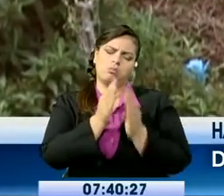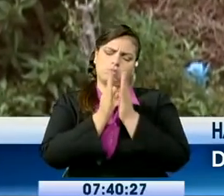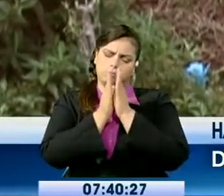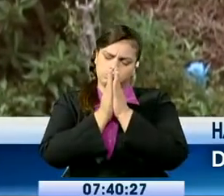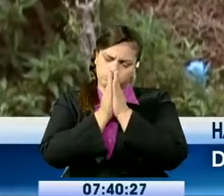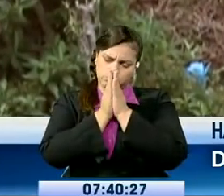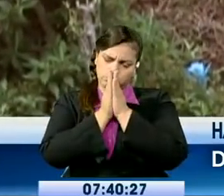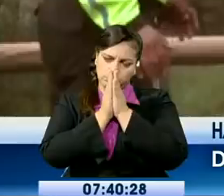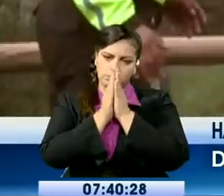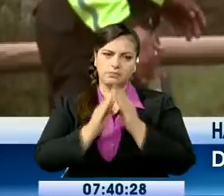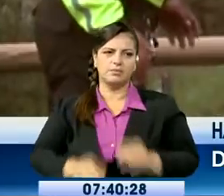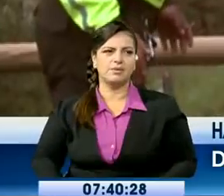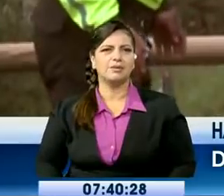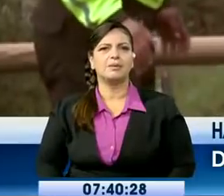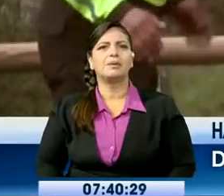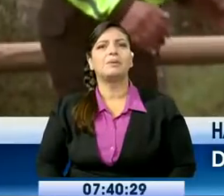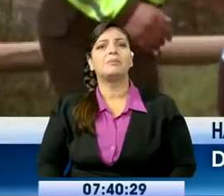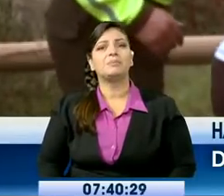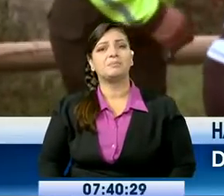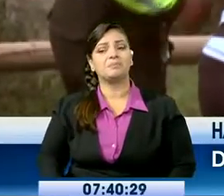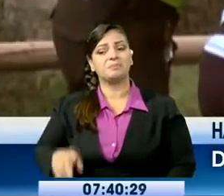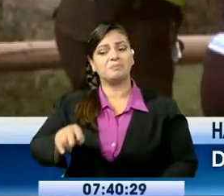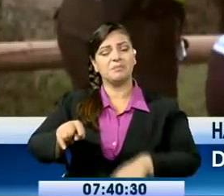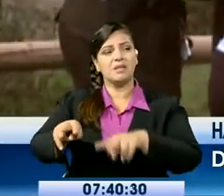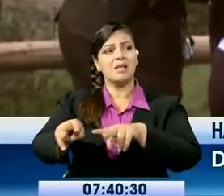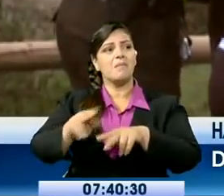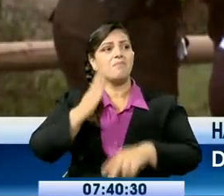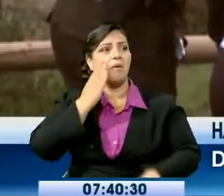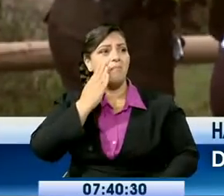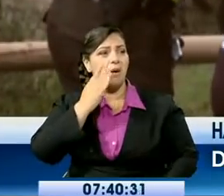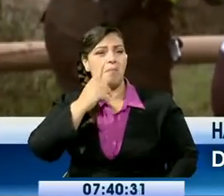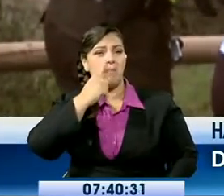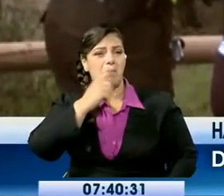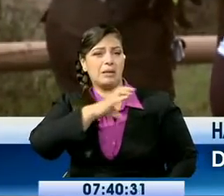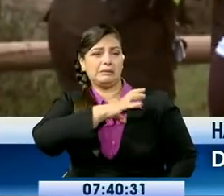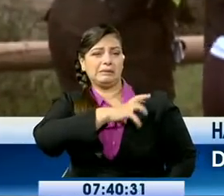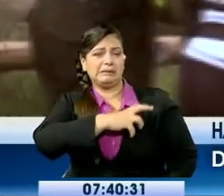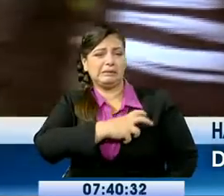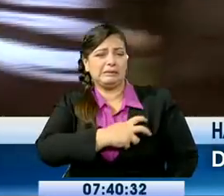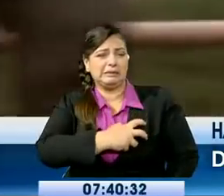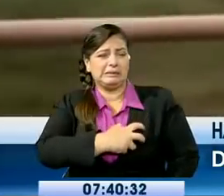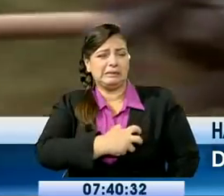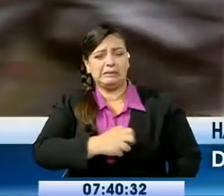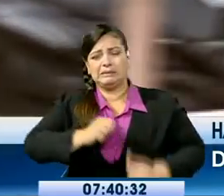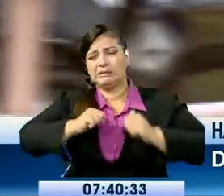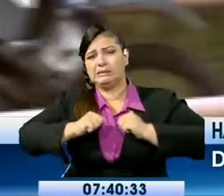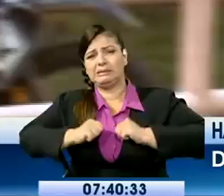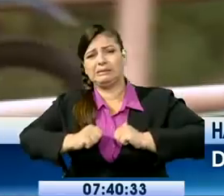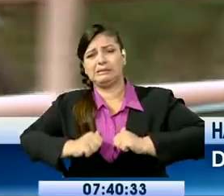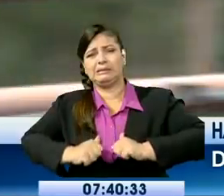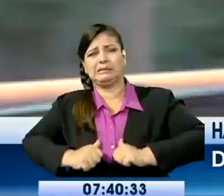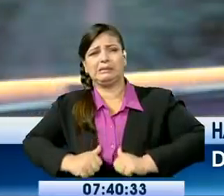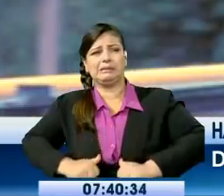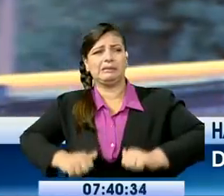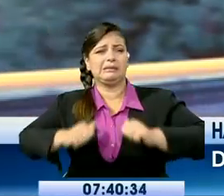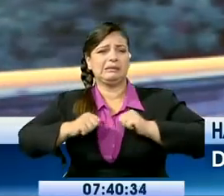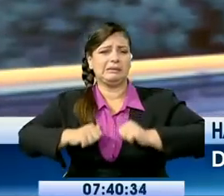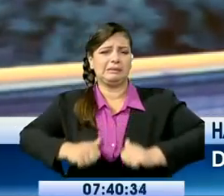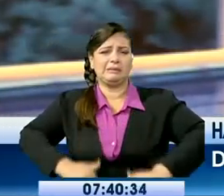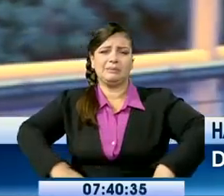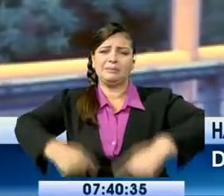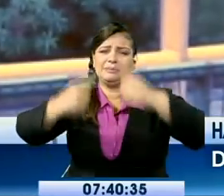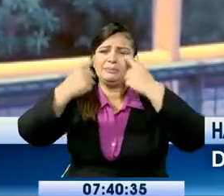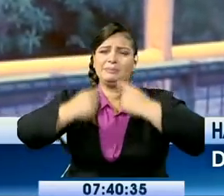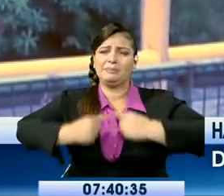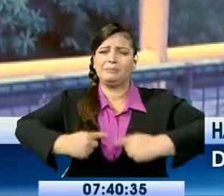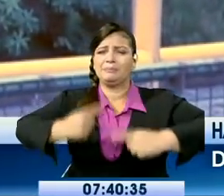y metas y sobre todo destrozó a una familia que, envuelta en la angustia y desesperación, no sabía por qué acabaron con la vida de la hija mayor.